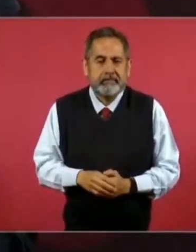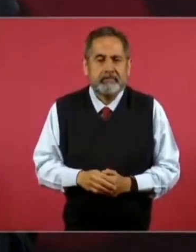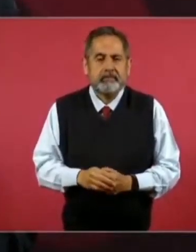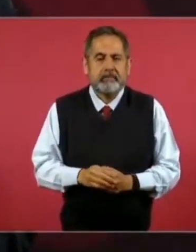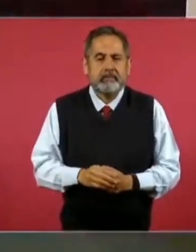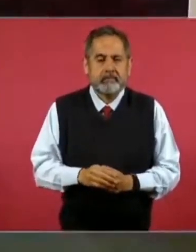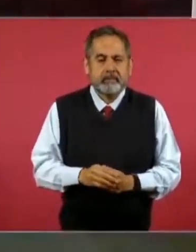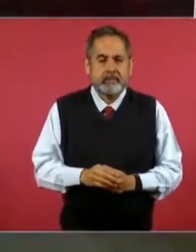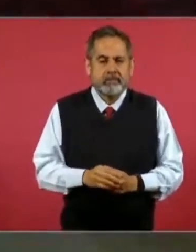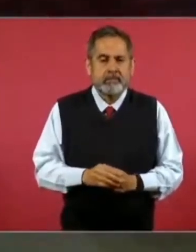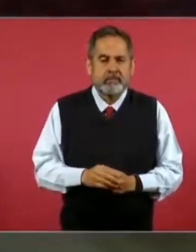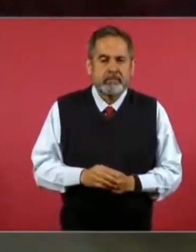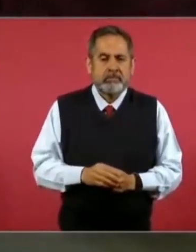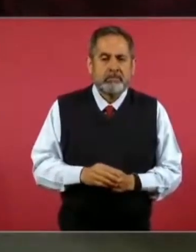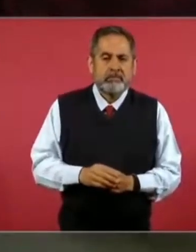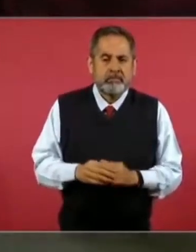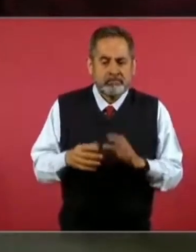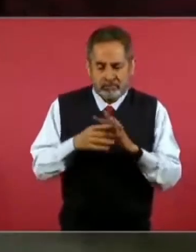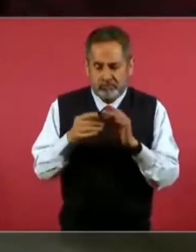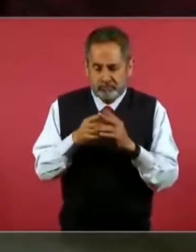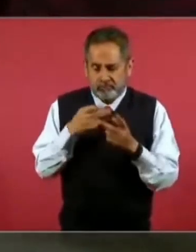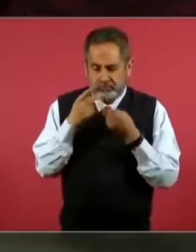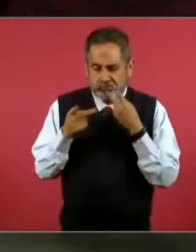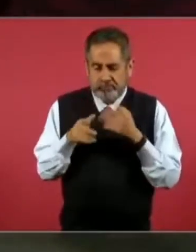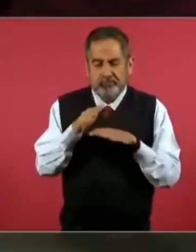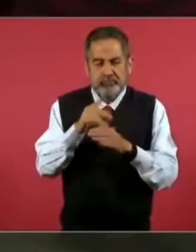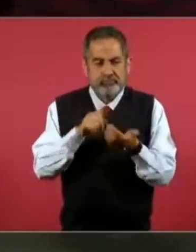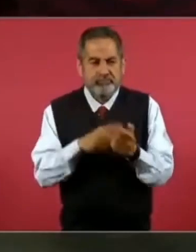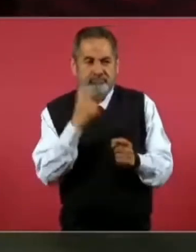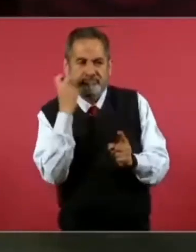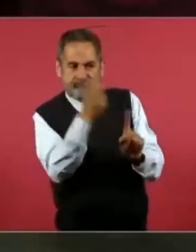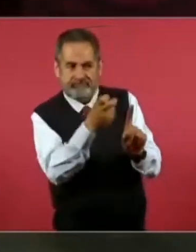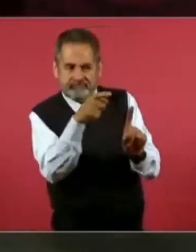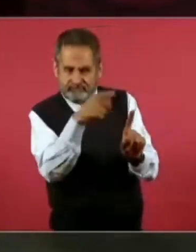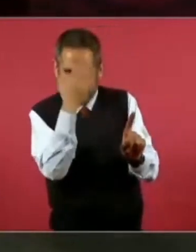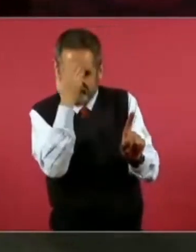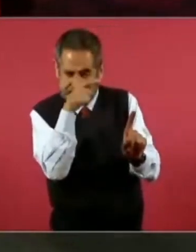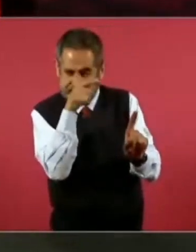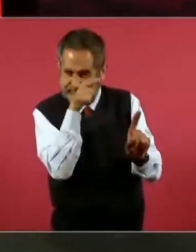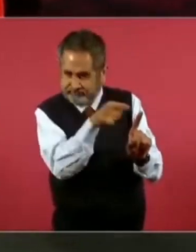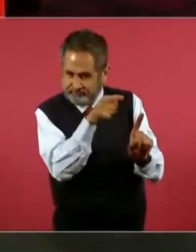que me estoy refiriendo a una actitud